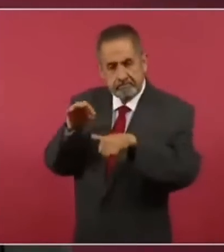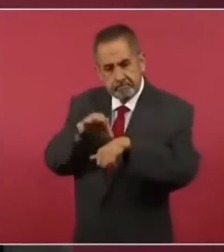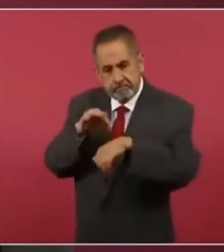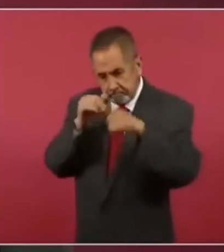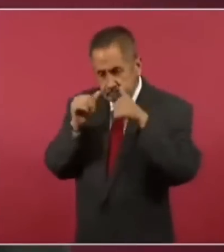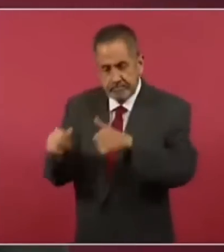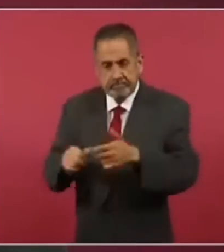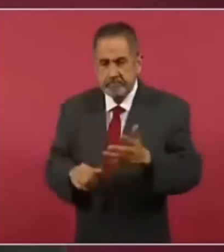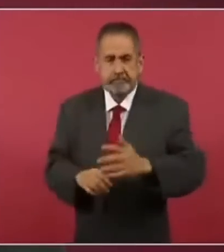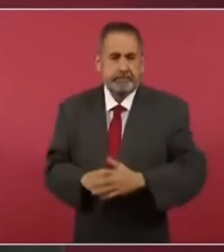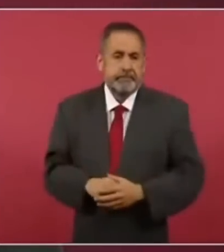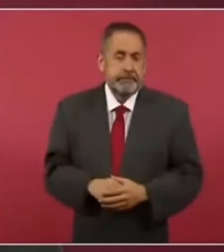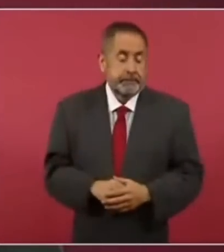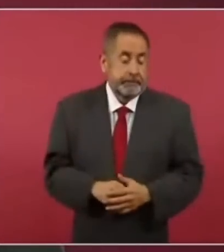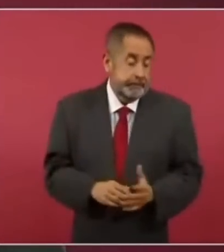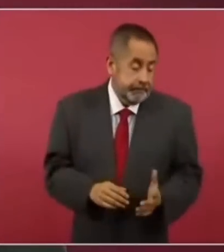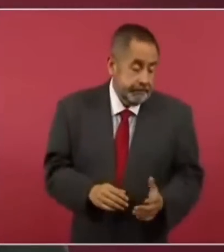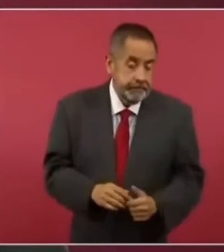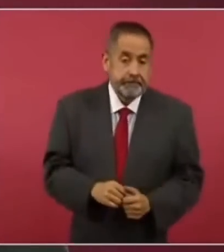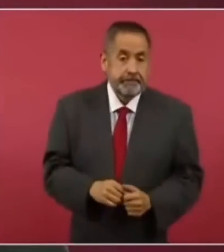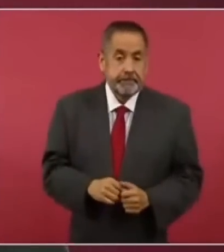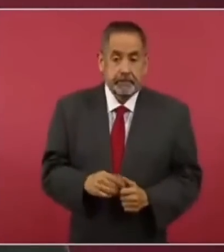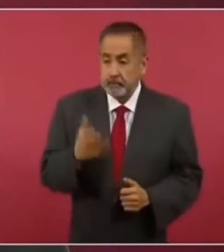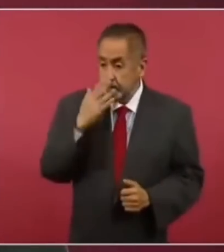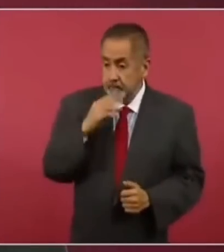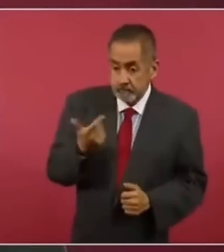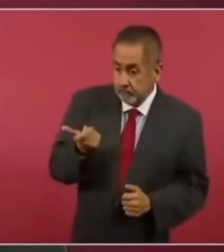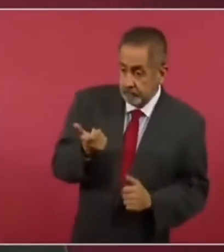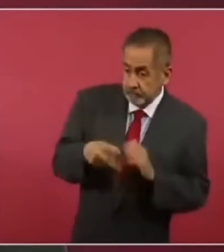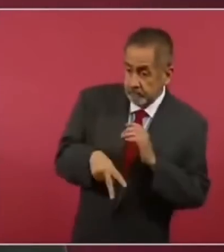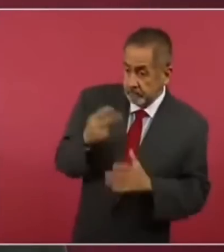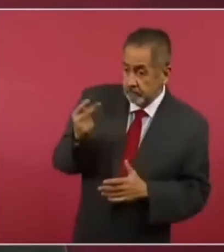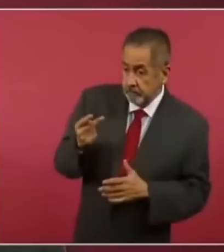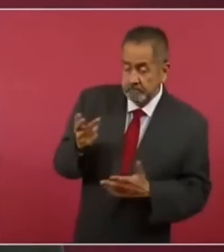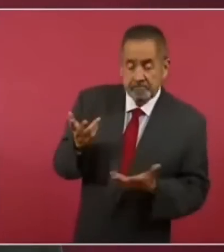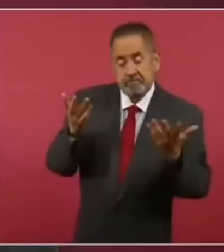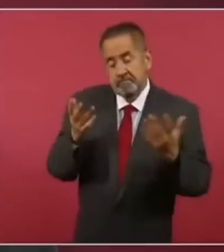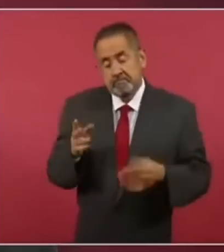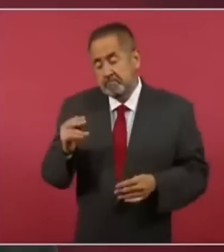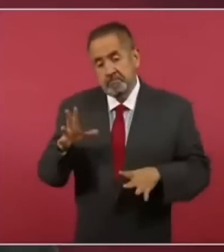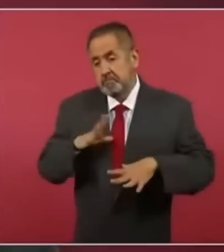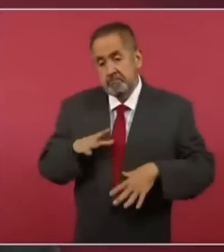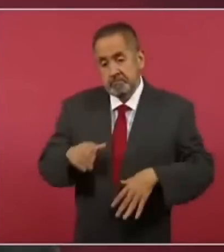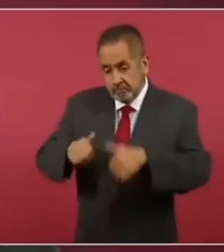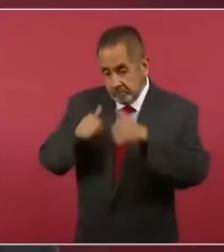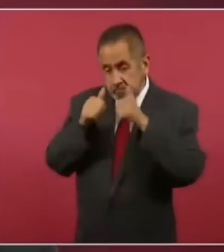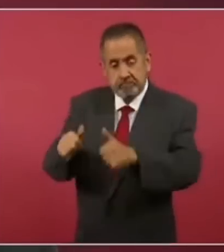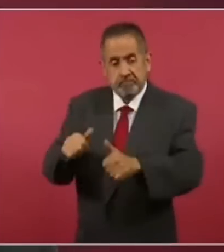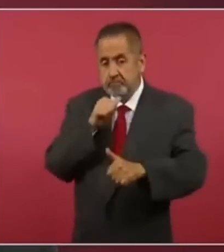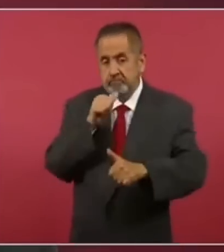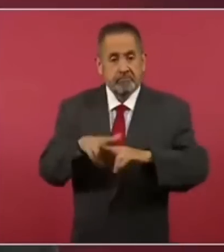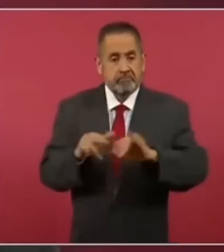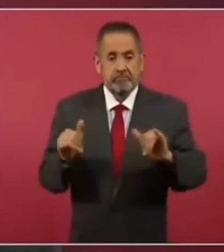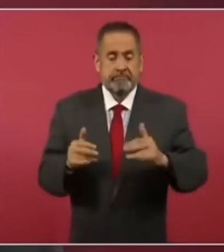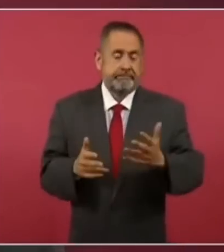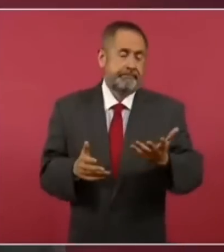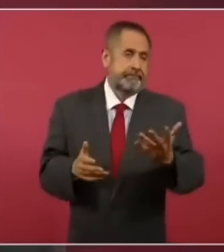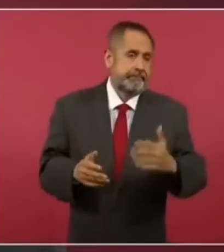Y si no, no había ninguna